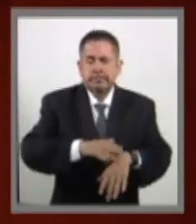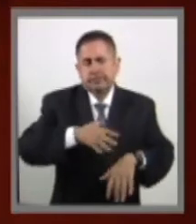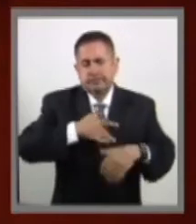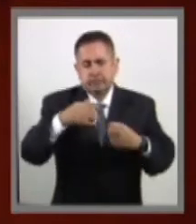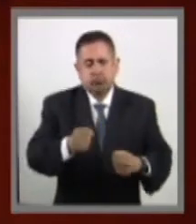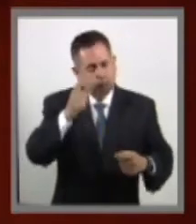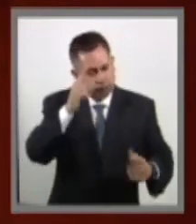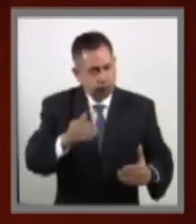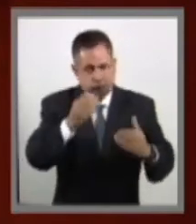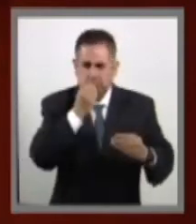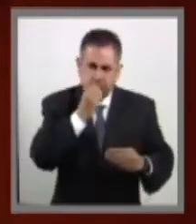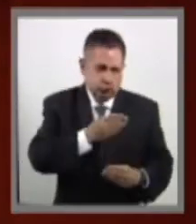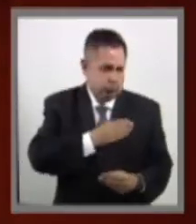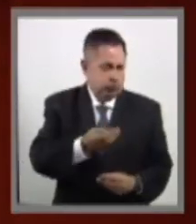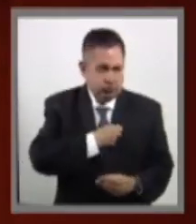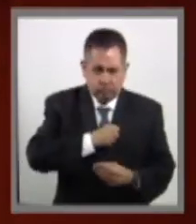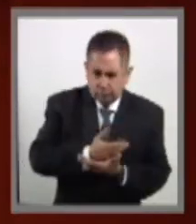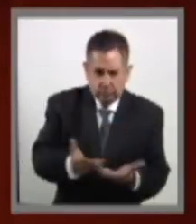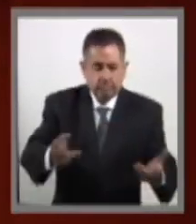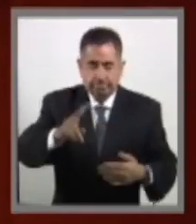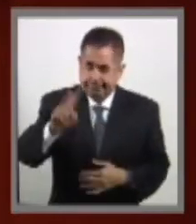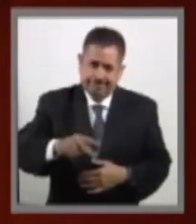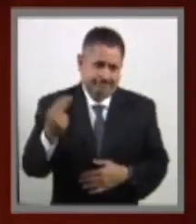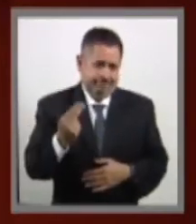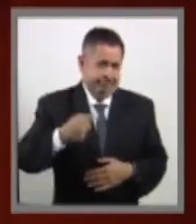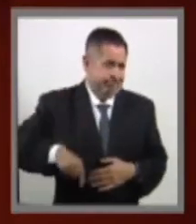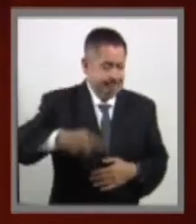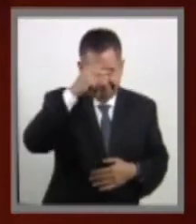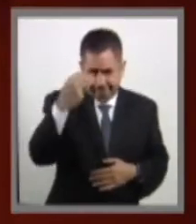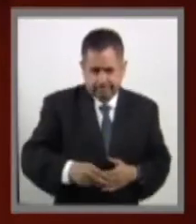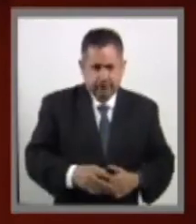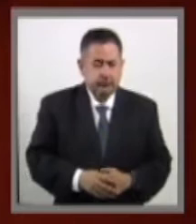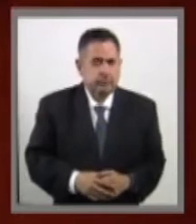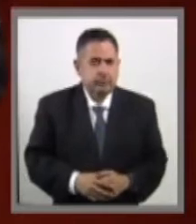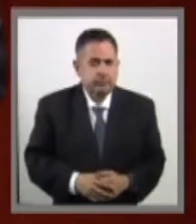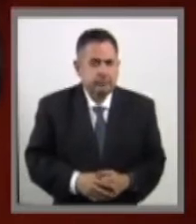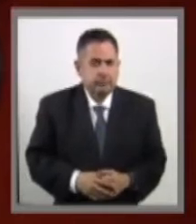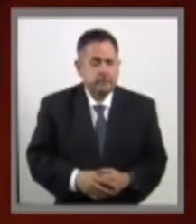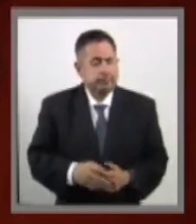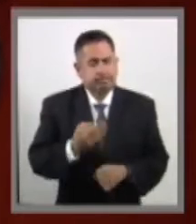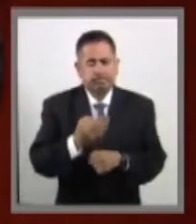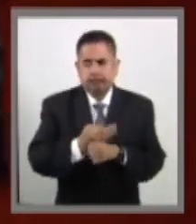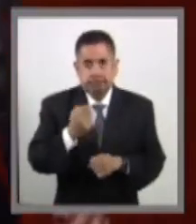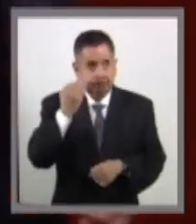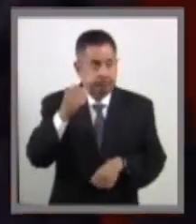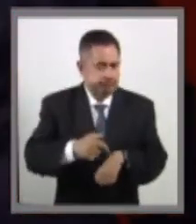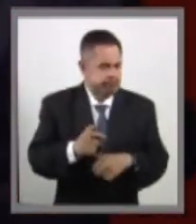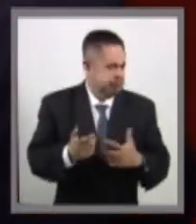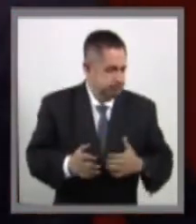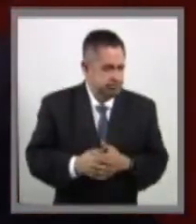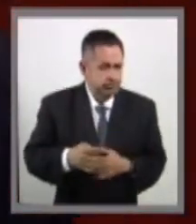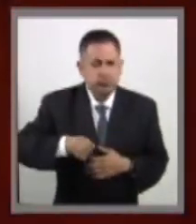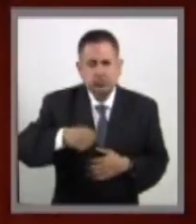y soberanía alimentaria que tanto necesita nuestro país. A estas alturas, no podemos